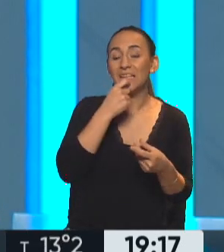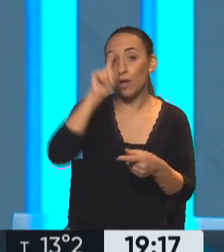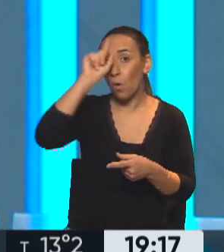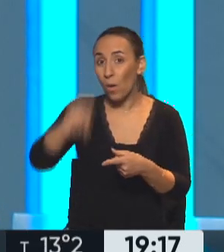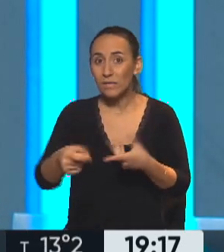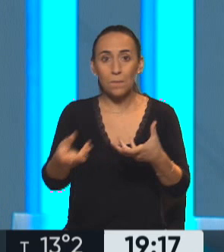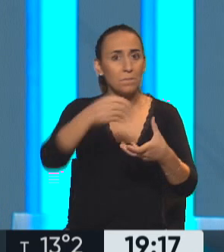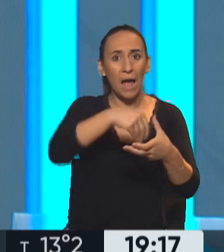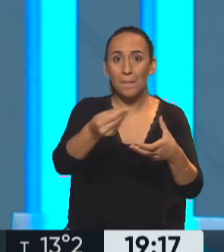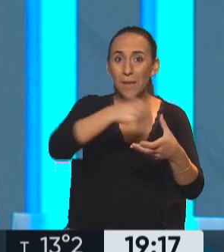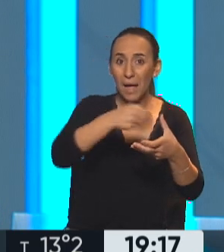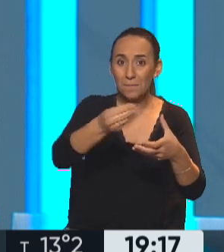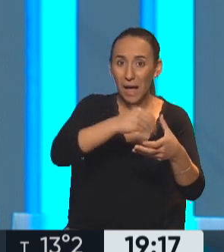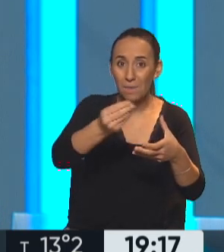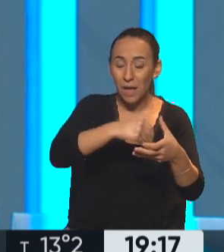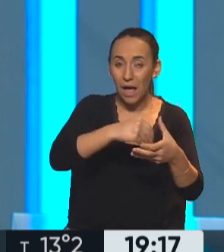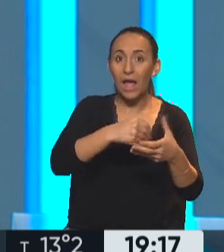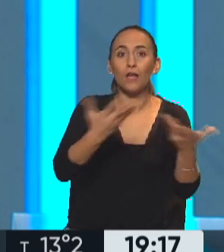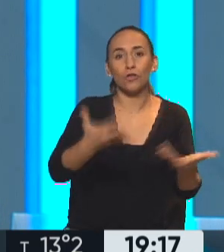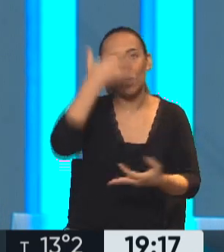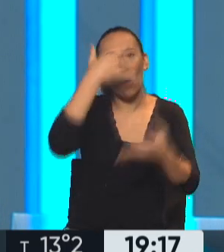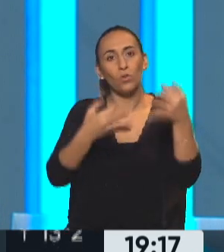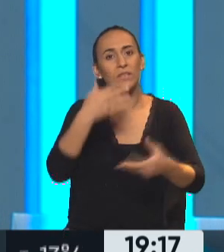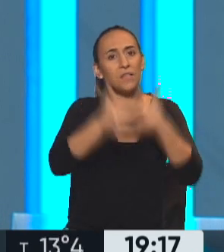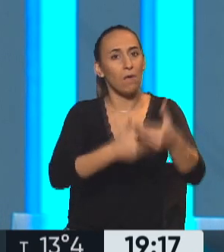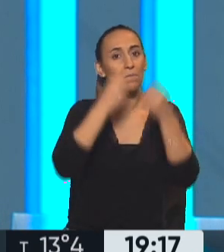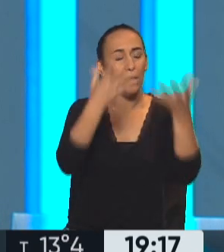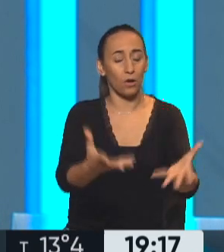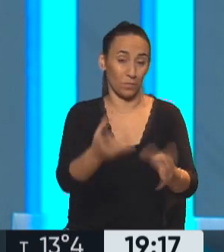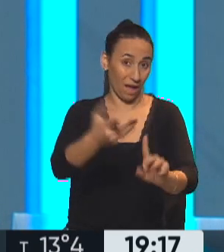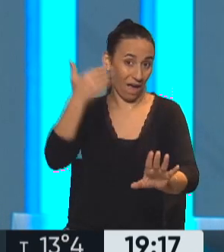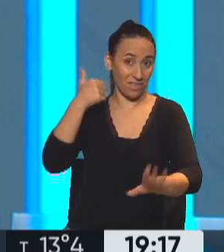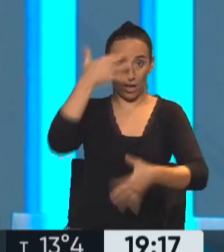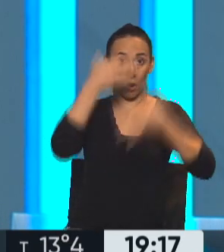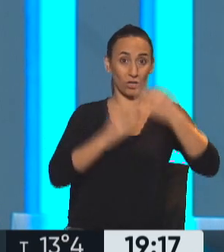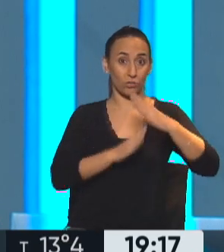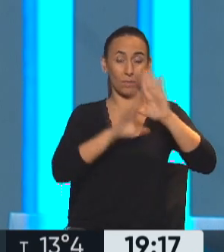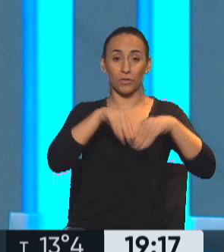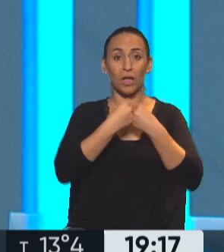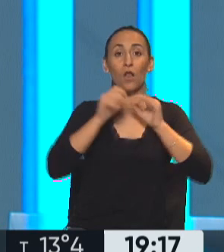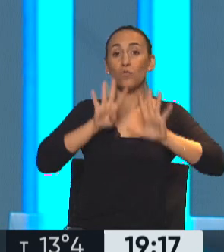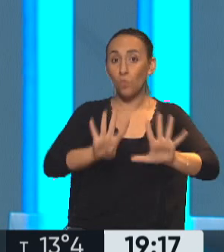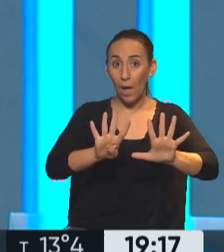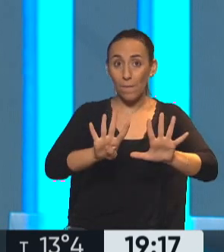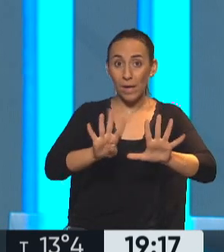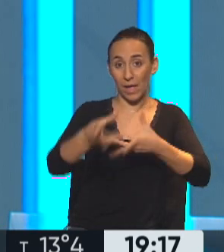una mejor justicia? Digo, en el caso concreto de la Corte Suprema, cuando tuvo 9 miembros, tenía